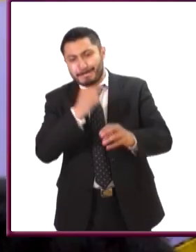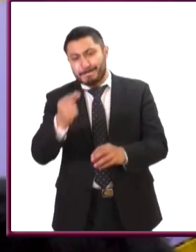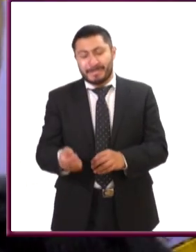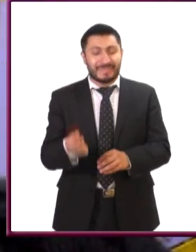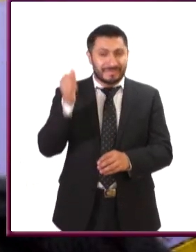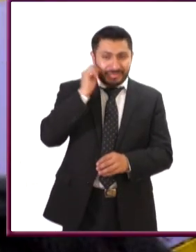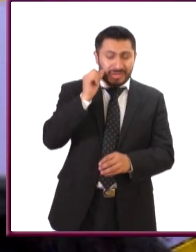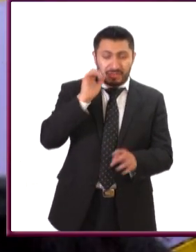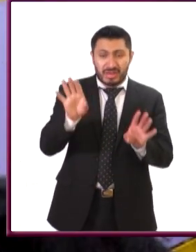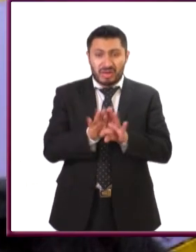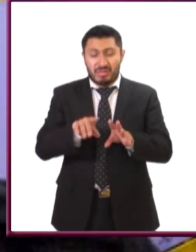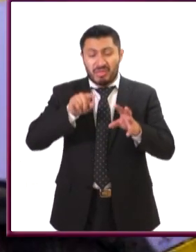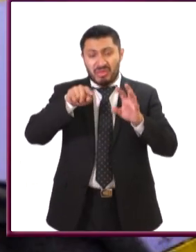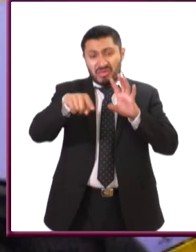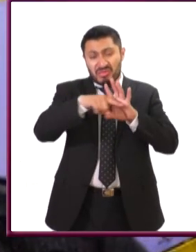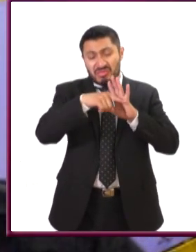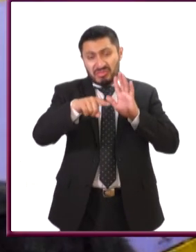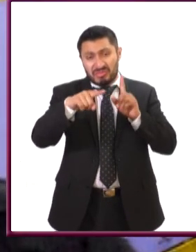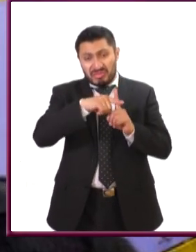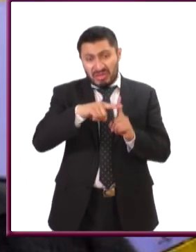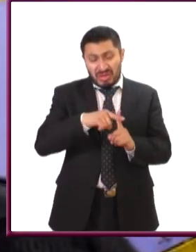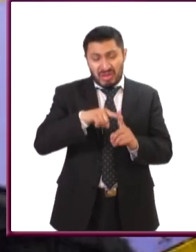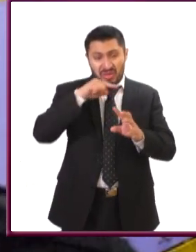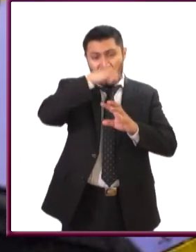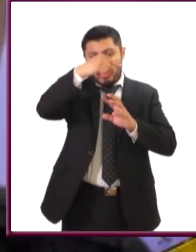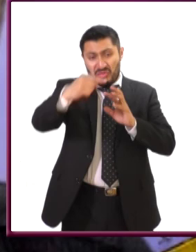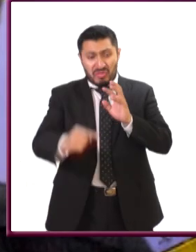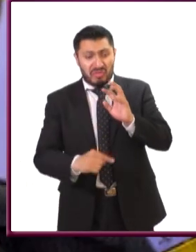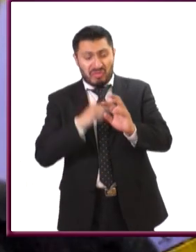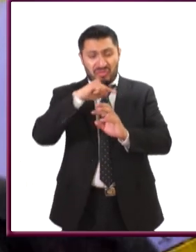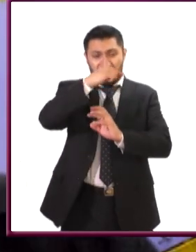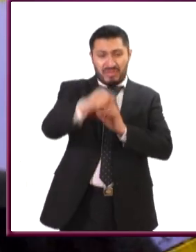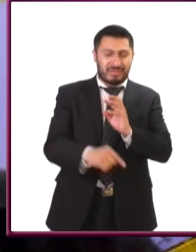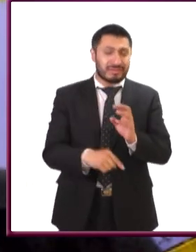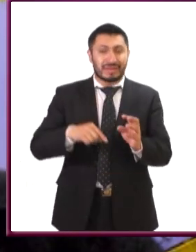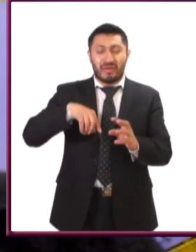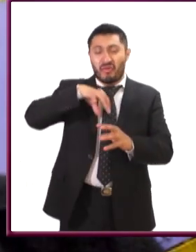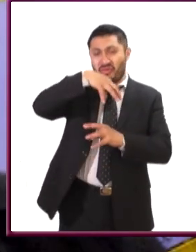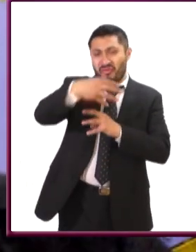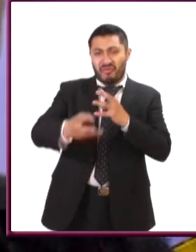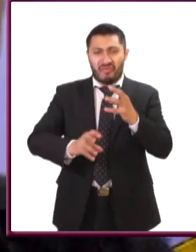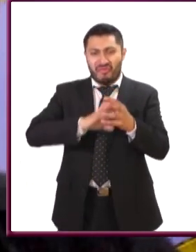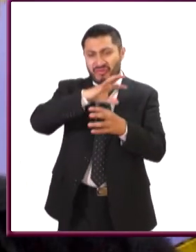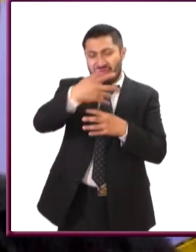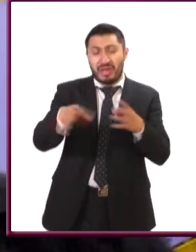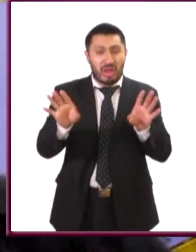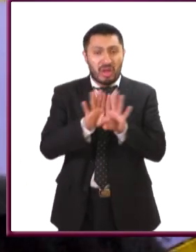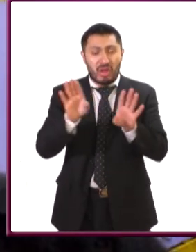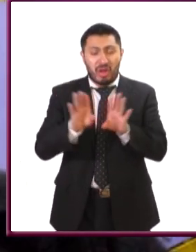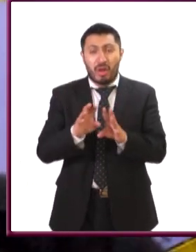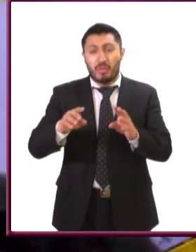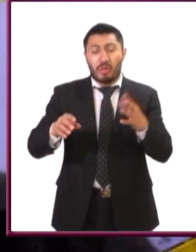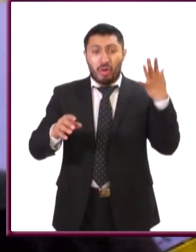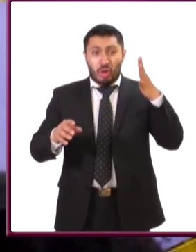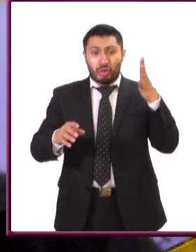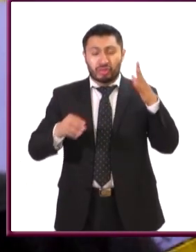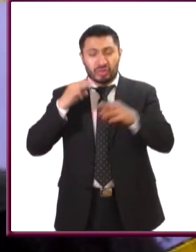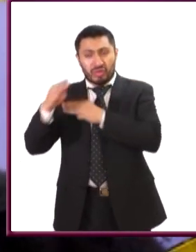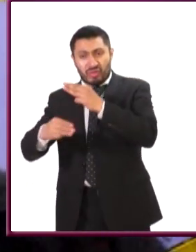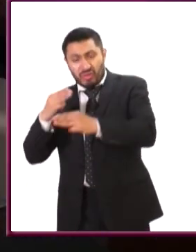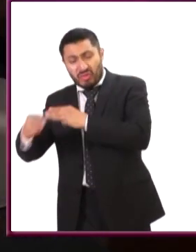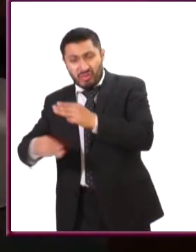átomo? La imagen sencilla es la de siempre, la de electrones girando alrededor de un núcleo, como los planetas girando alrededor del